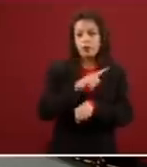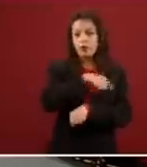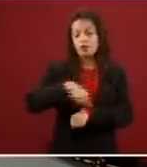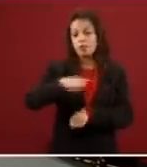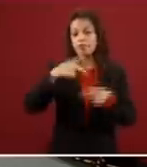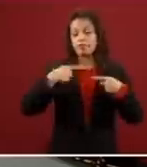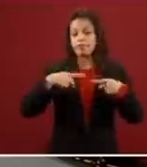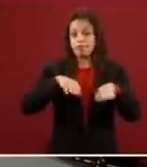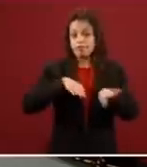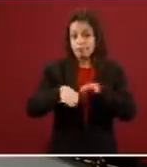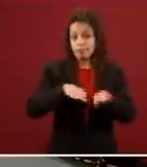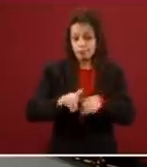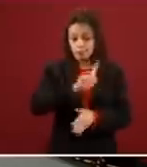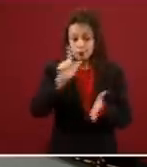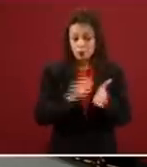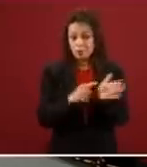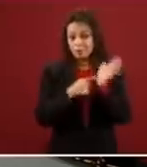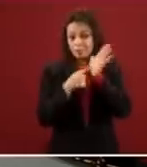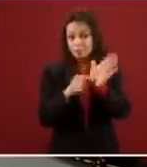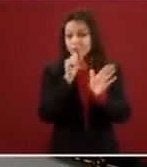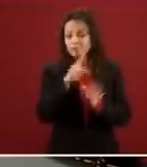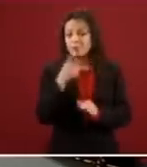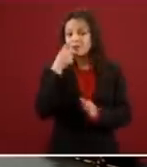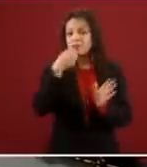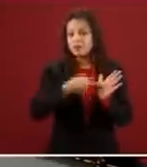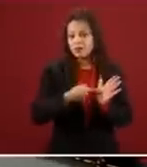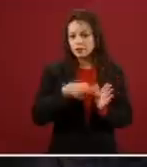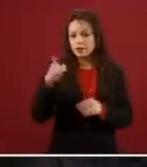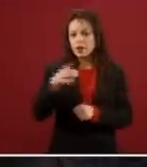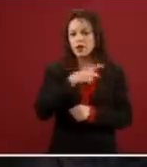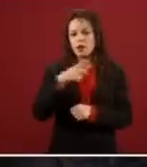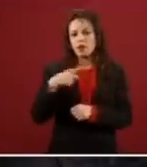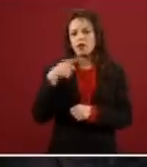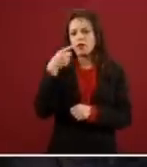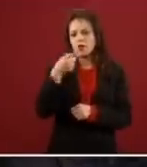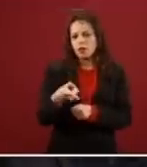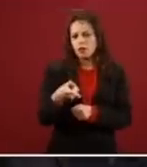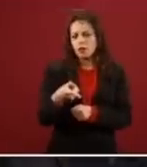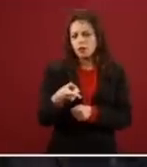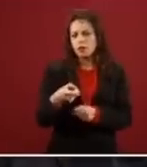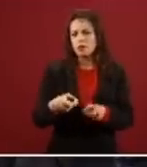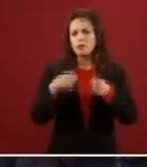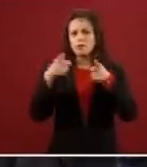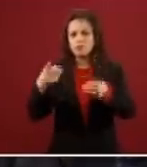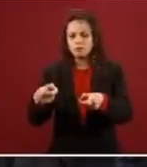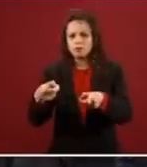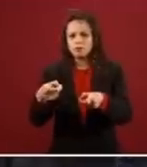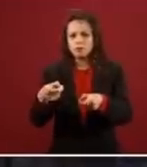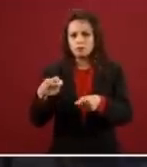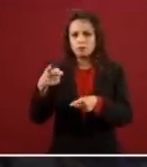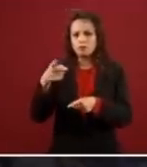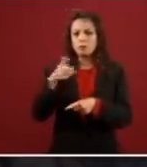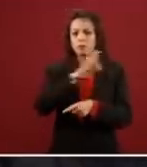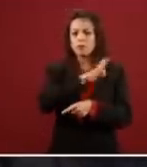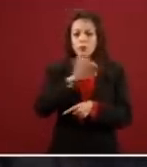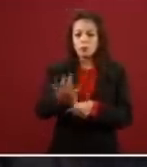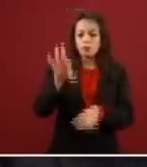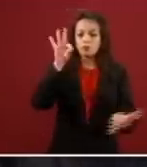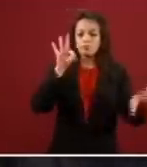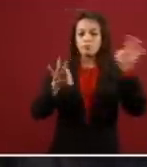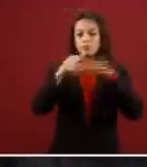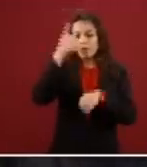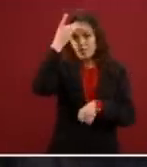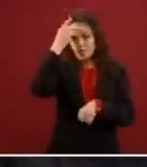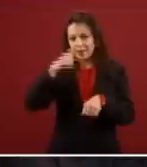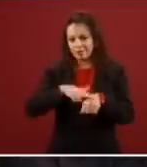ley indica que usted tendrá que presentar una terna para que elijan al director general. Presidente,